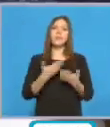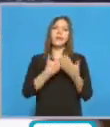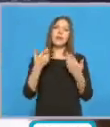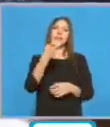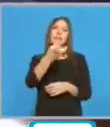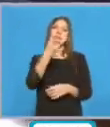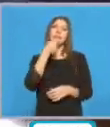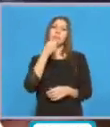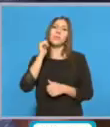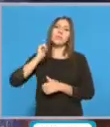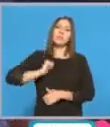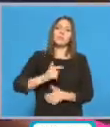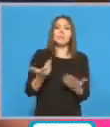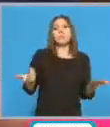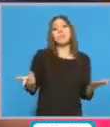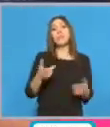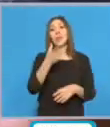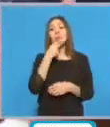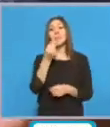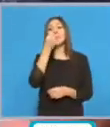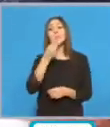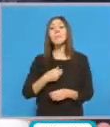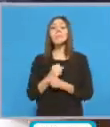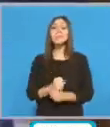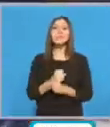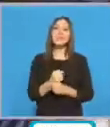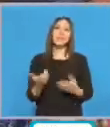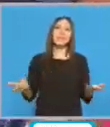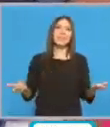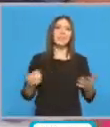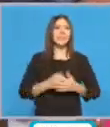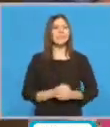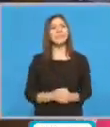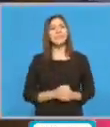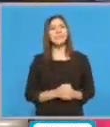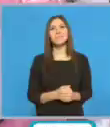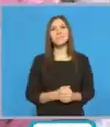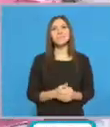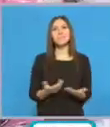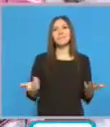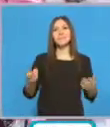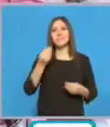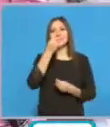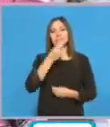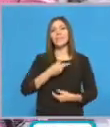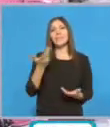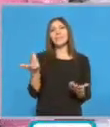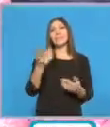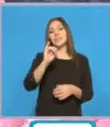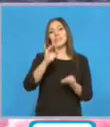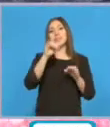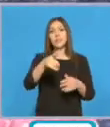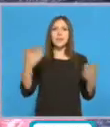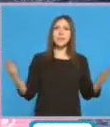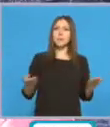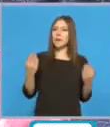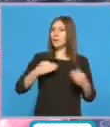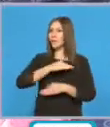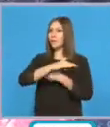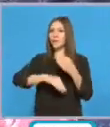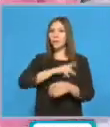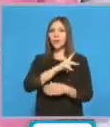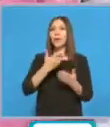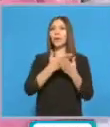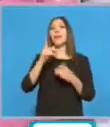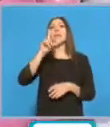ocasión, ¿cómo la ves? Ay, ay, ay, tú muy ¿Qué, sufrido, ni ¿no? modo, ¿qué voy a hacer? Muy bien. ¿Cómo? Bien sabrosón. ¿Y si bailas y todo? Todo. Pues ahí se va